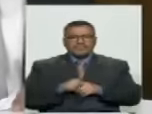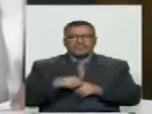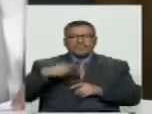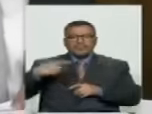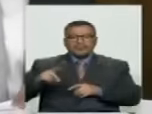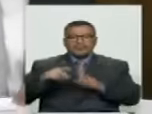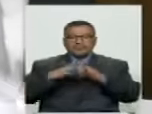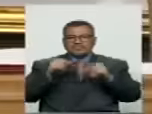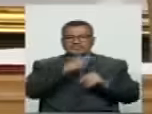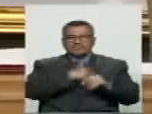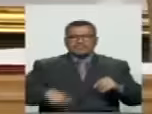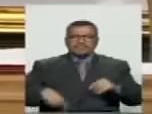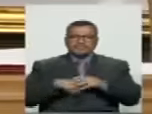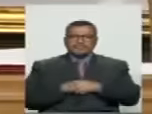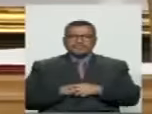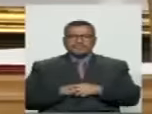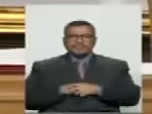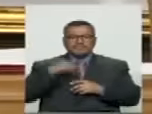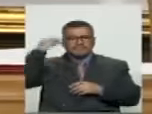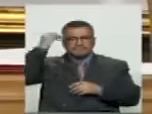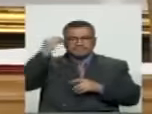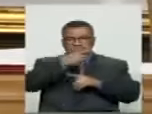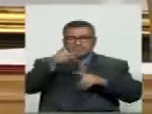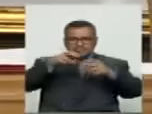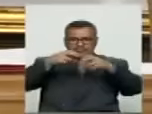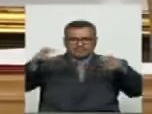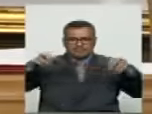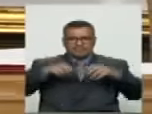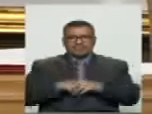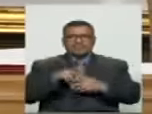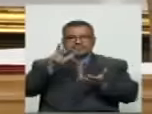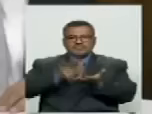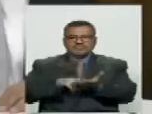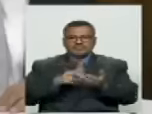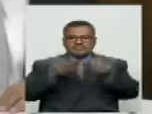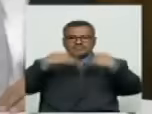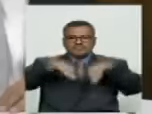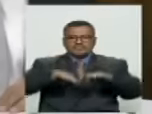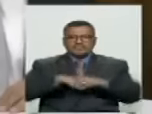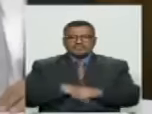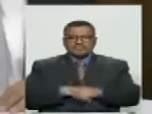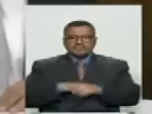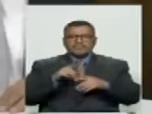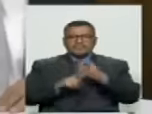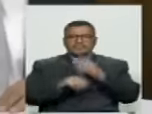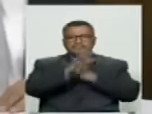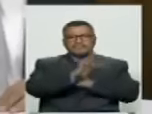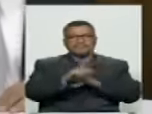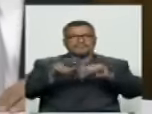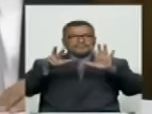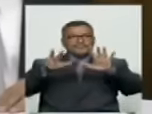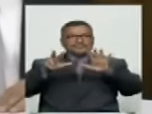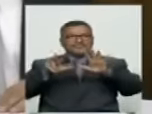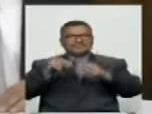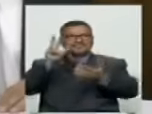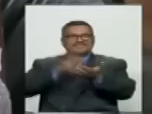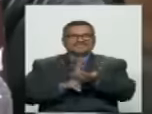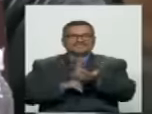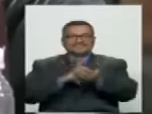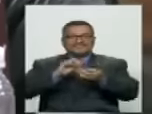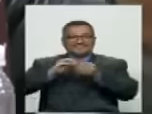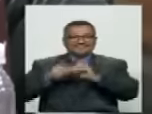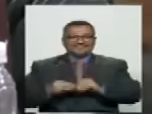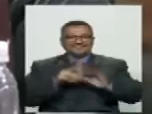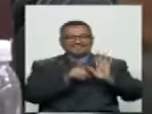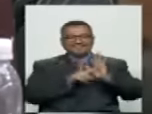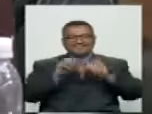Deberes. Es todo, presidente. En consideración al epígrafe. Aprobado. Siguiente. Cuadragésimo octavo. Se sugiere aprobar con modificación